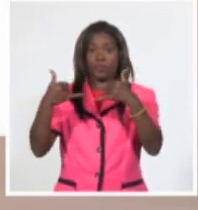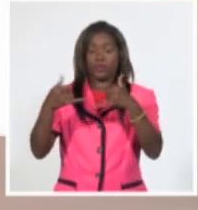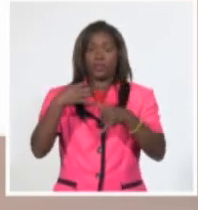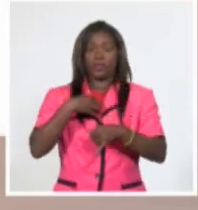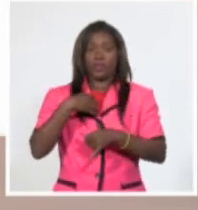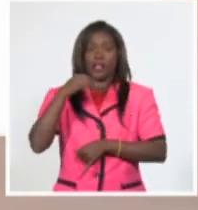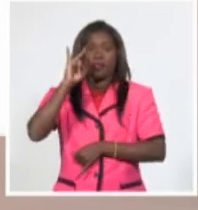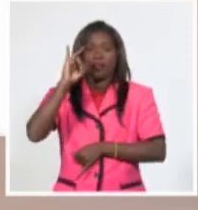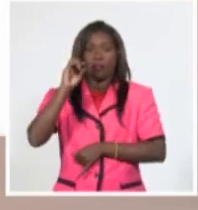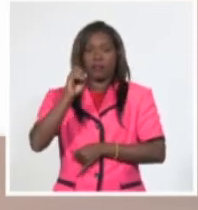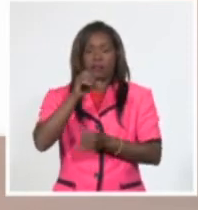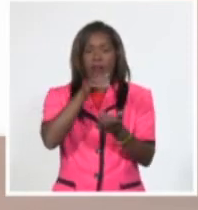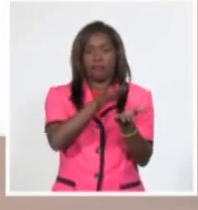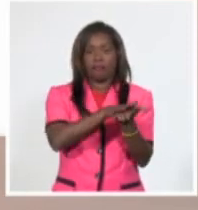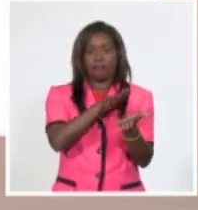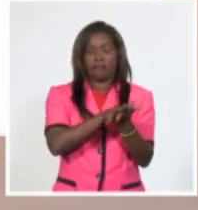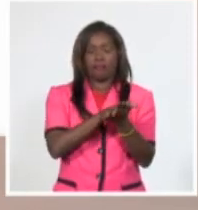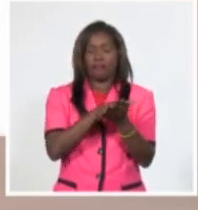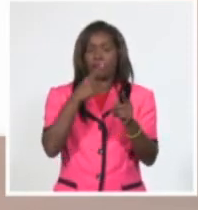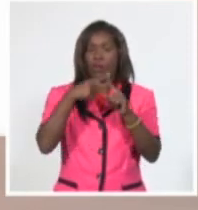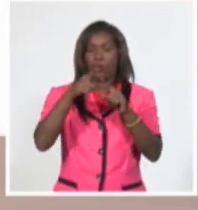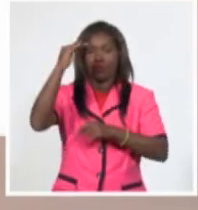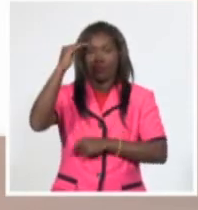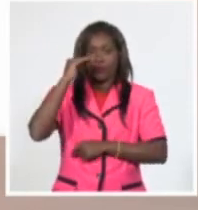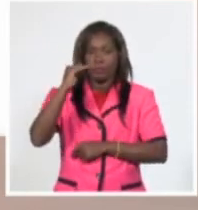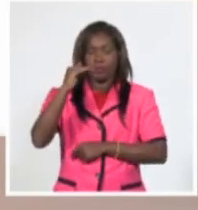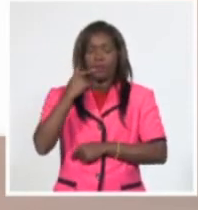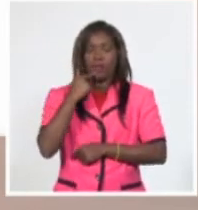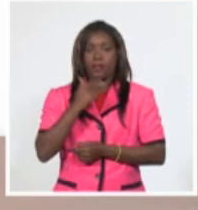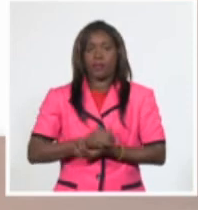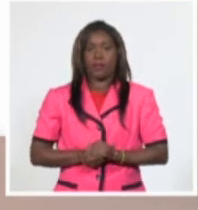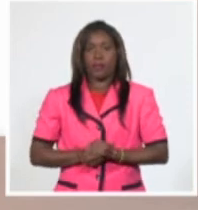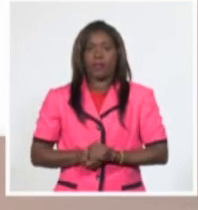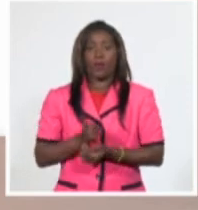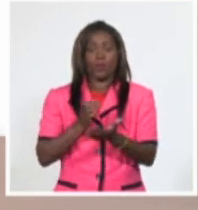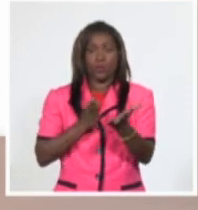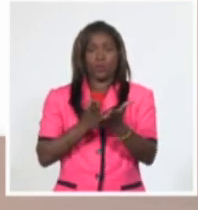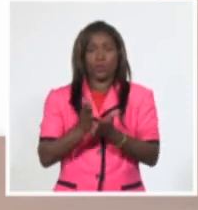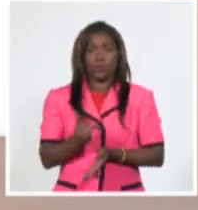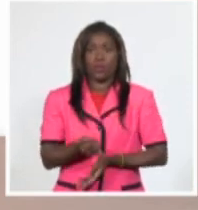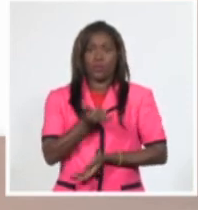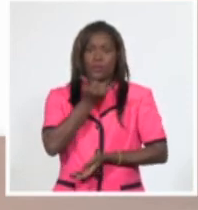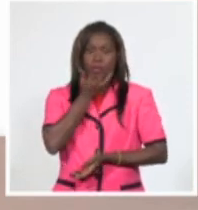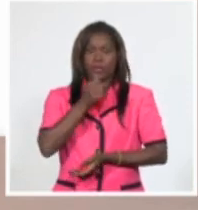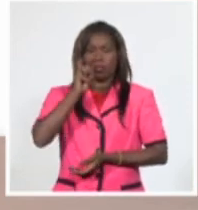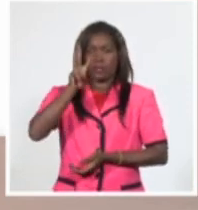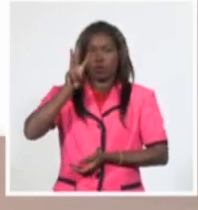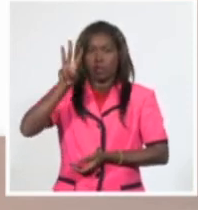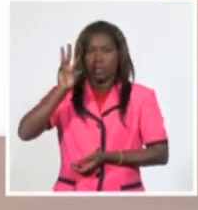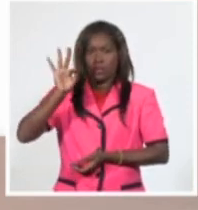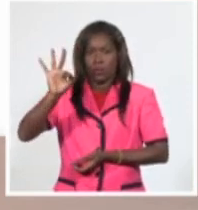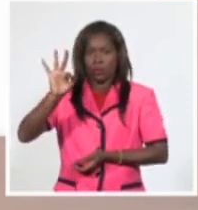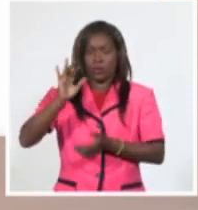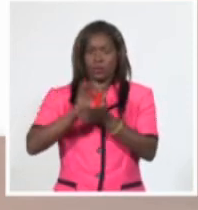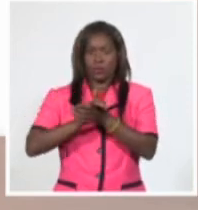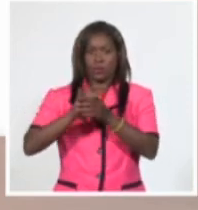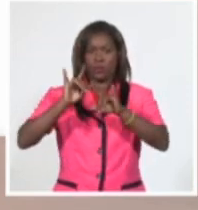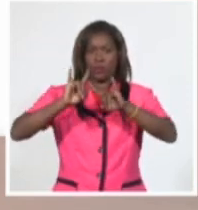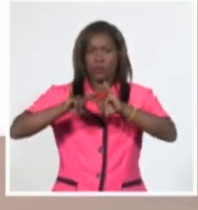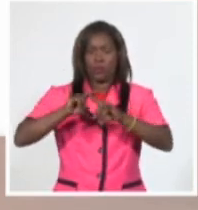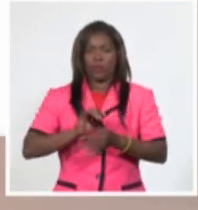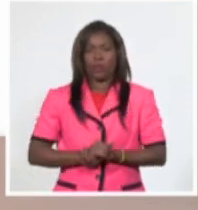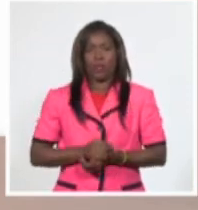Otros datos refieren que en la generación se mantienen las limitaciones en el entorno de los 338 megawatts, mientras que en la